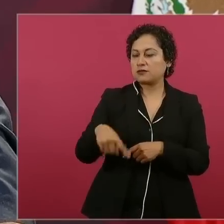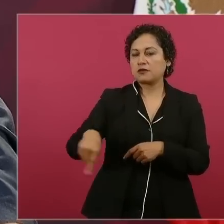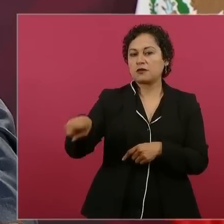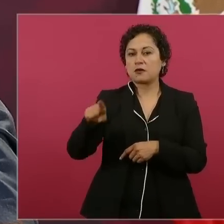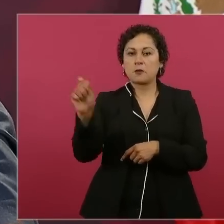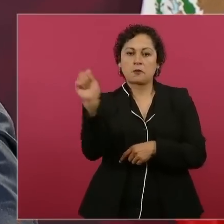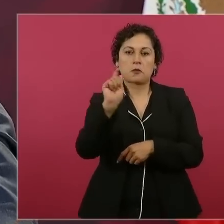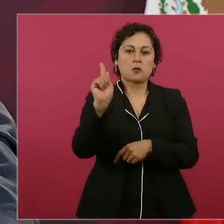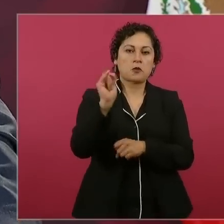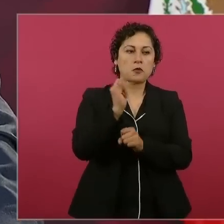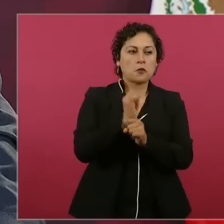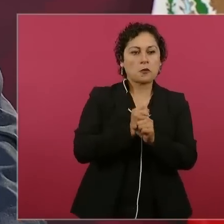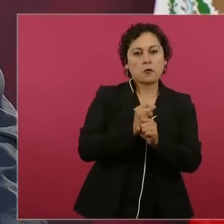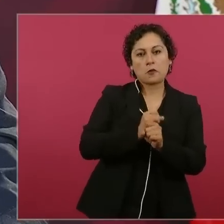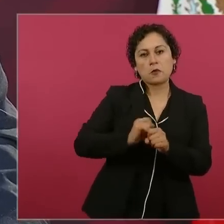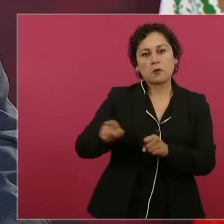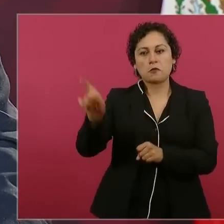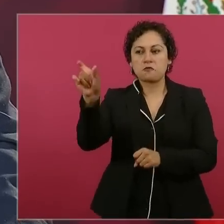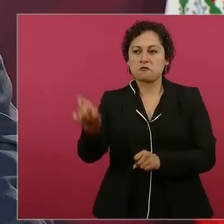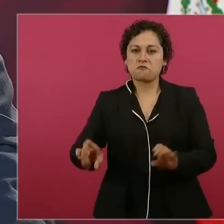fueron y que ojalá no regresen.